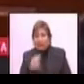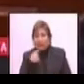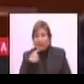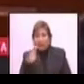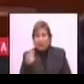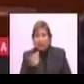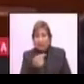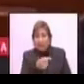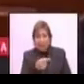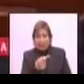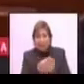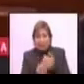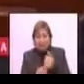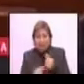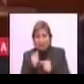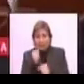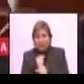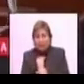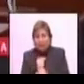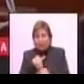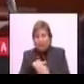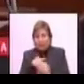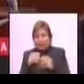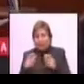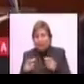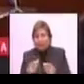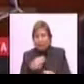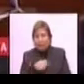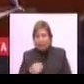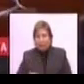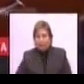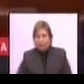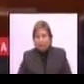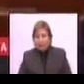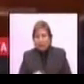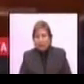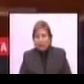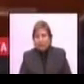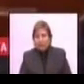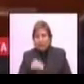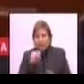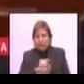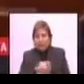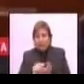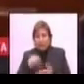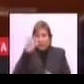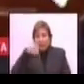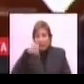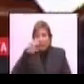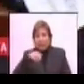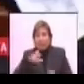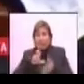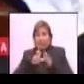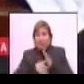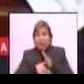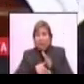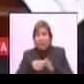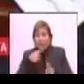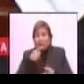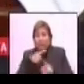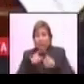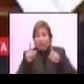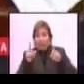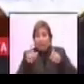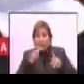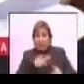ellos habían tenido confianza en el gabinete en el mes de agosto del año 2016, pero que después termina diciendo, sin